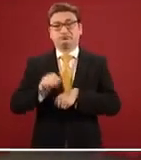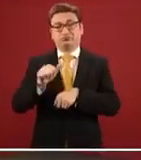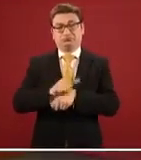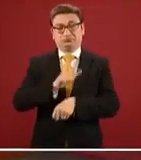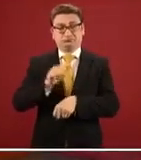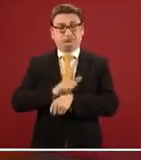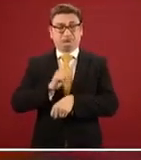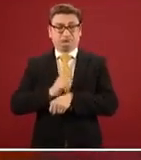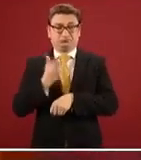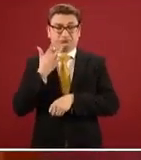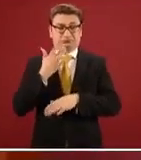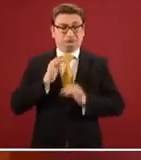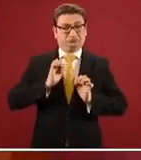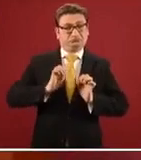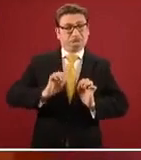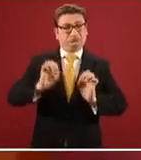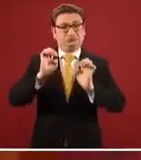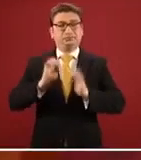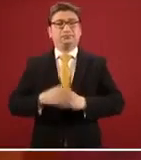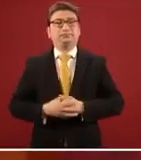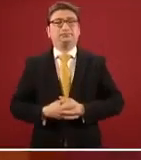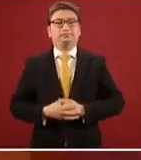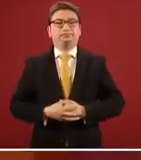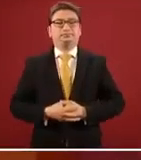coches de lujo,